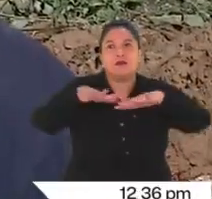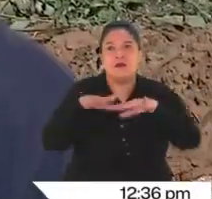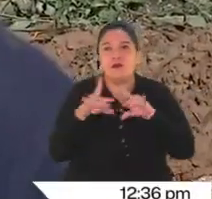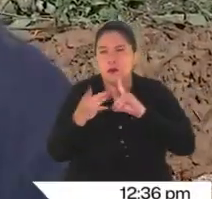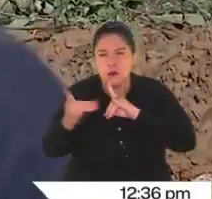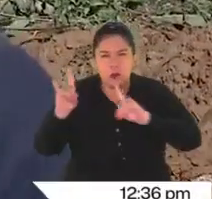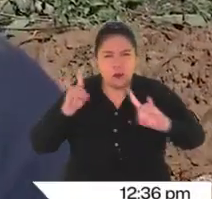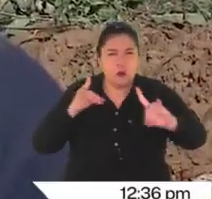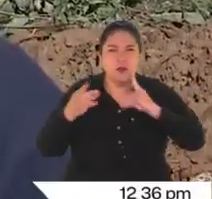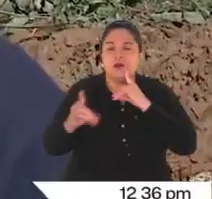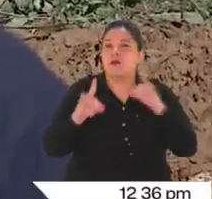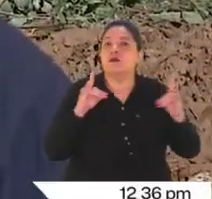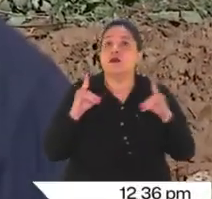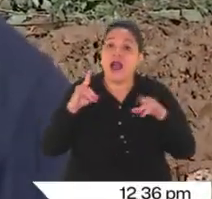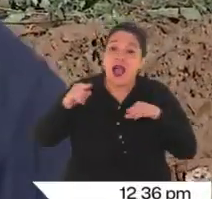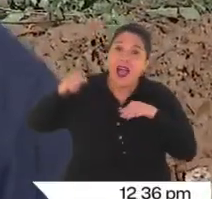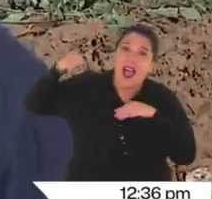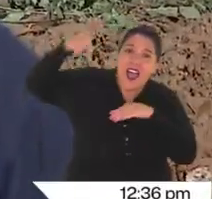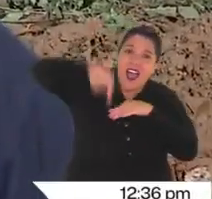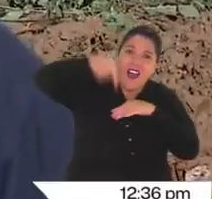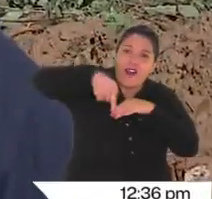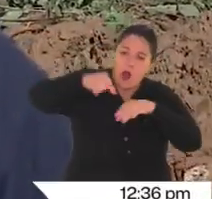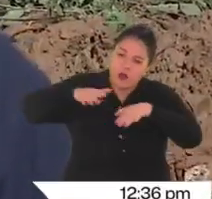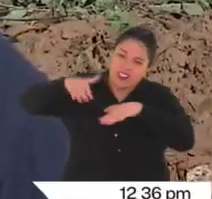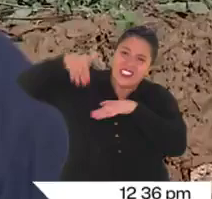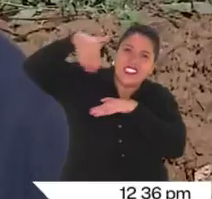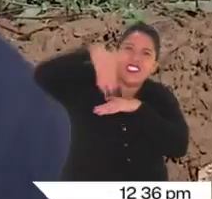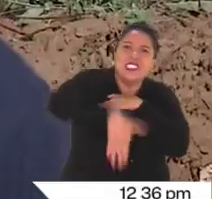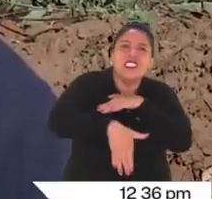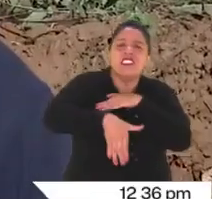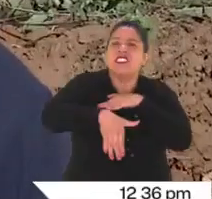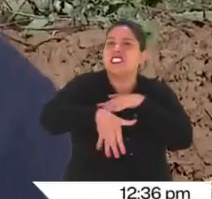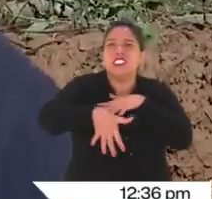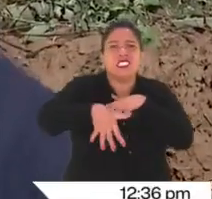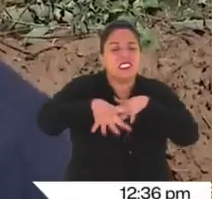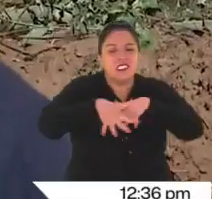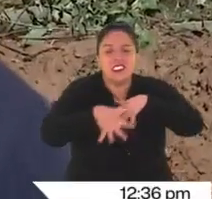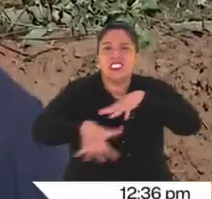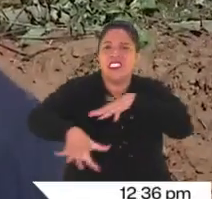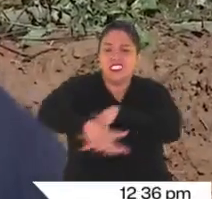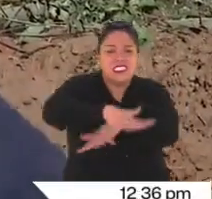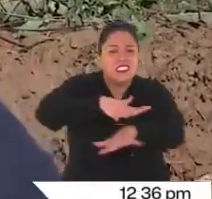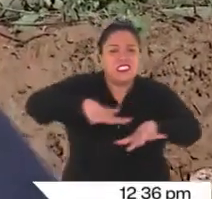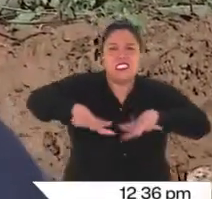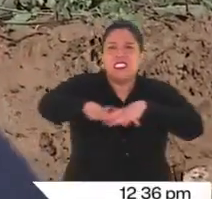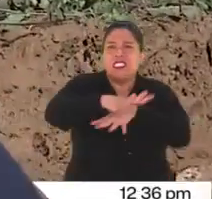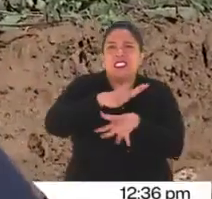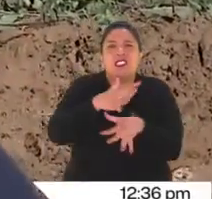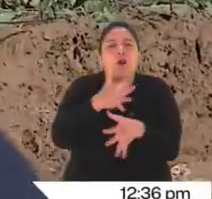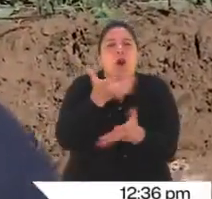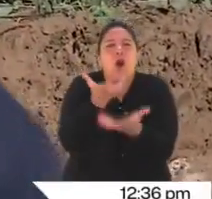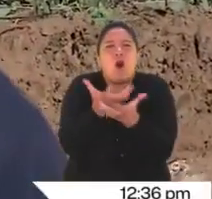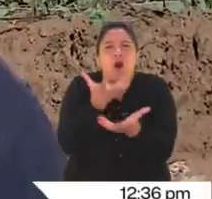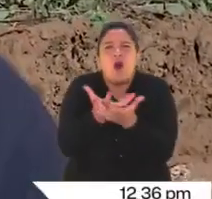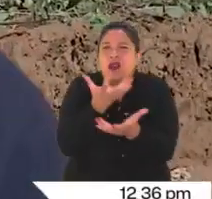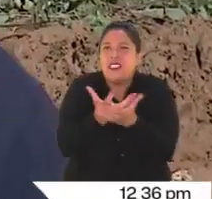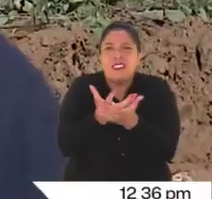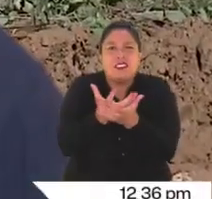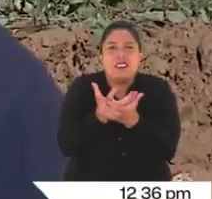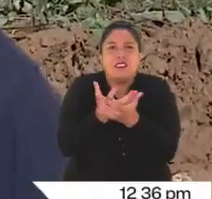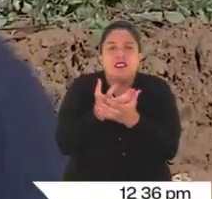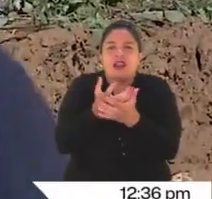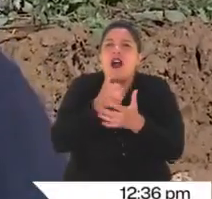acceso a llegar allá a la parte de abajo porque está muy caudaloso, mucho caudal. Entonces se hunde, como pueden ver, hasta donde se hunde